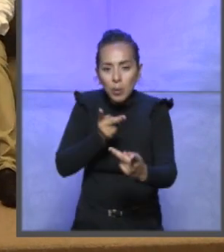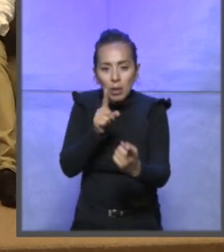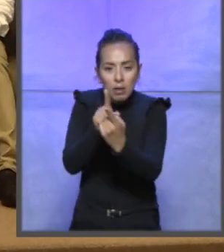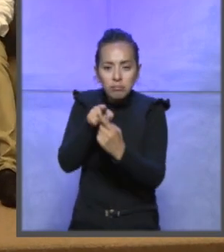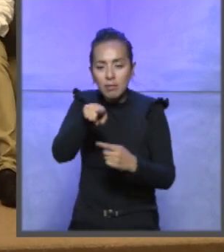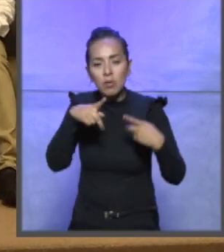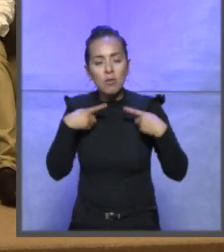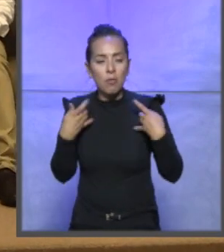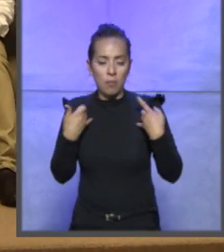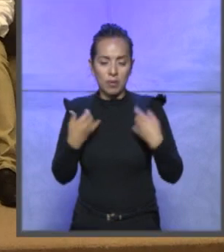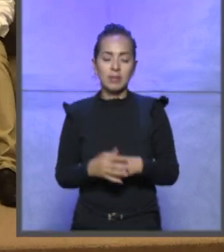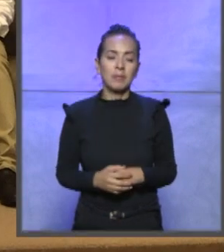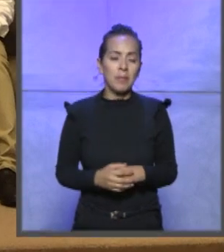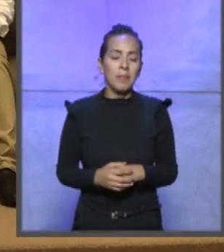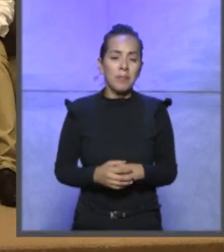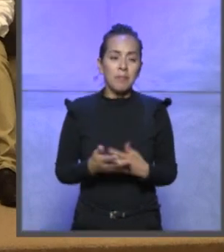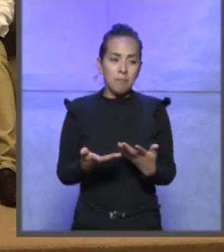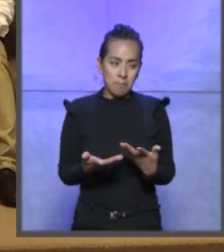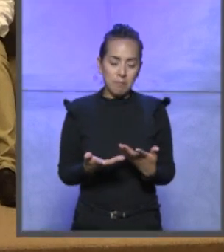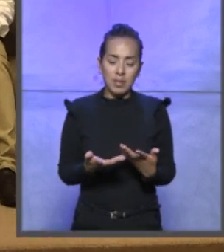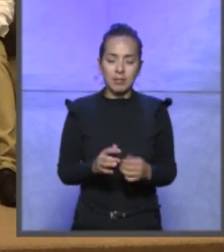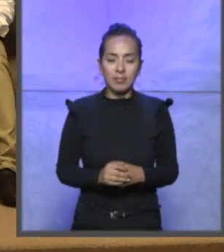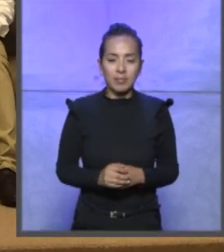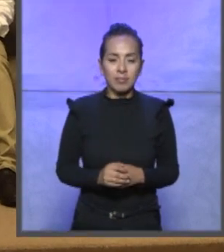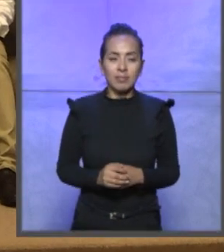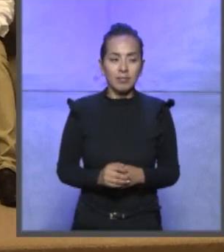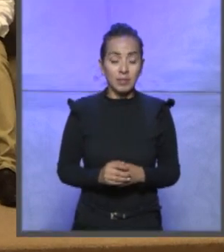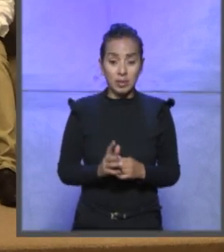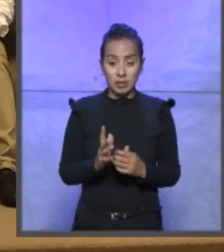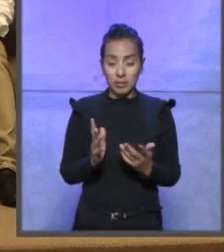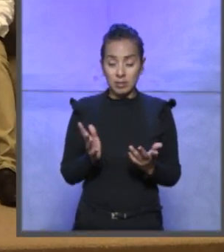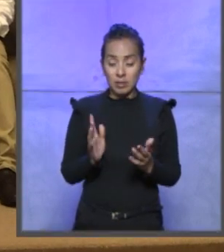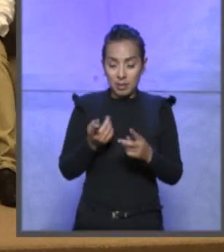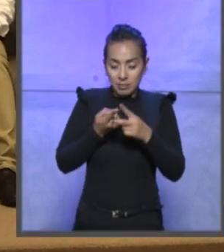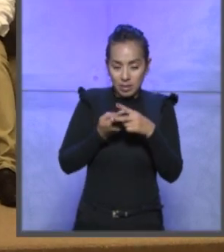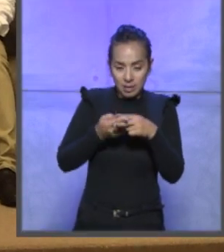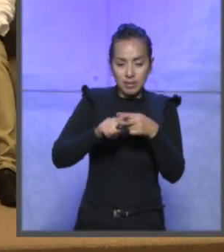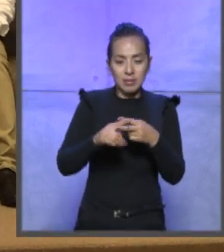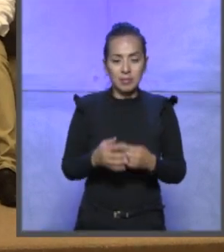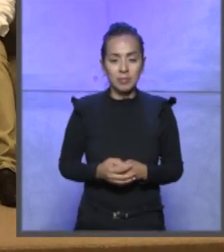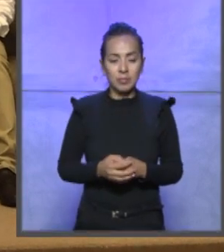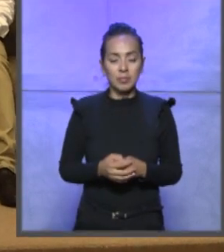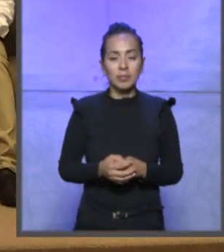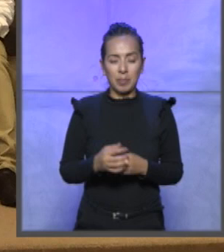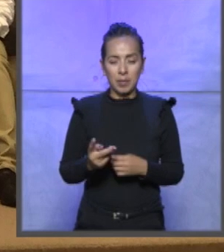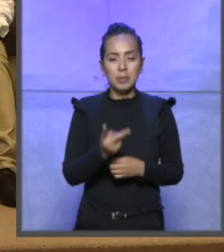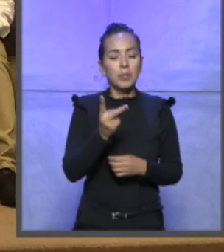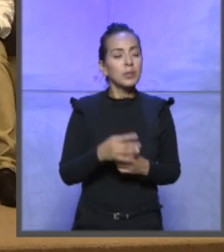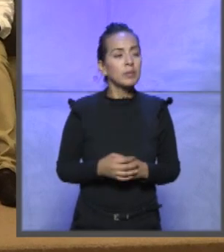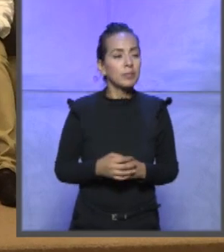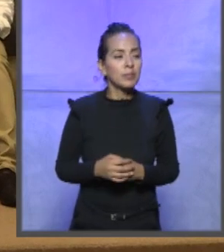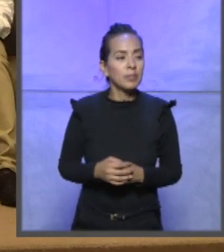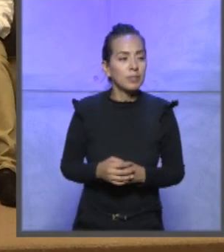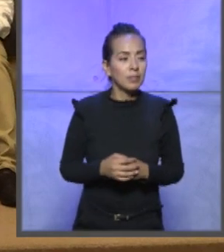o a nuestra experta. Entonces, sin más preámbulo, si les parece, vamos a iniciar con las